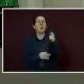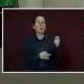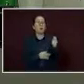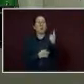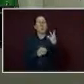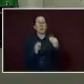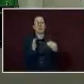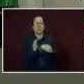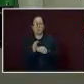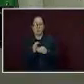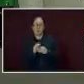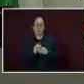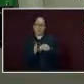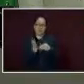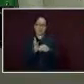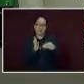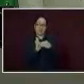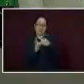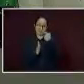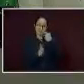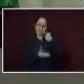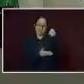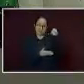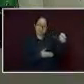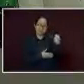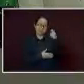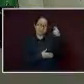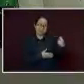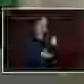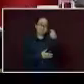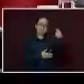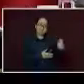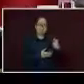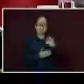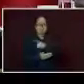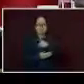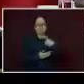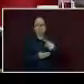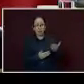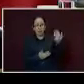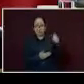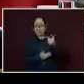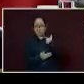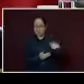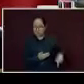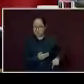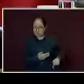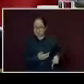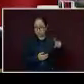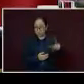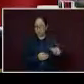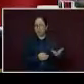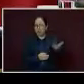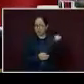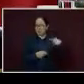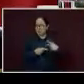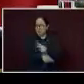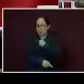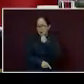4,000 millones de pesos. Si no existiera ese pasado minoso